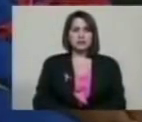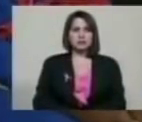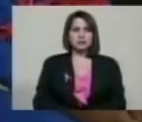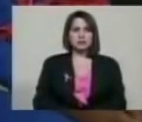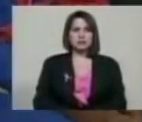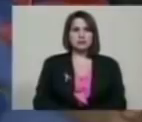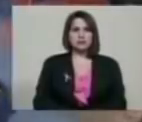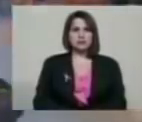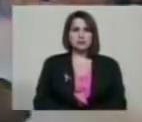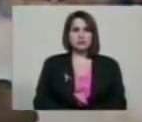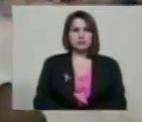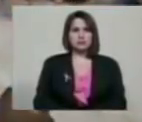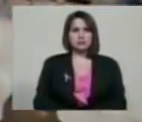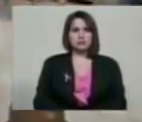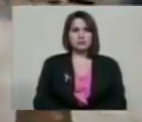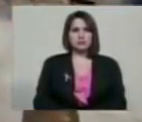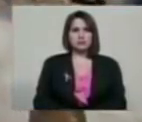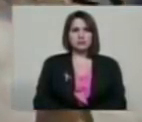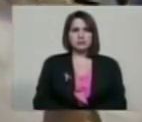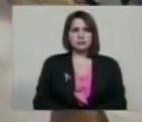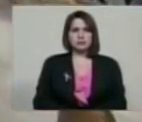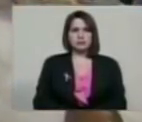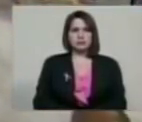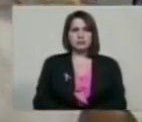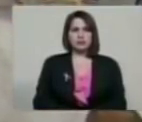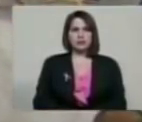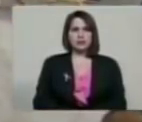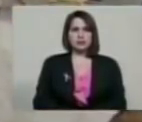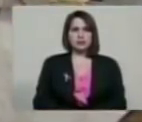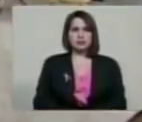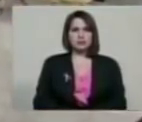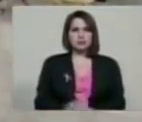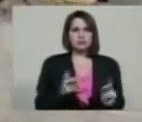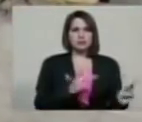Bueno, bienvenidos y bienvenida